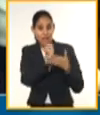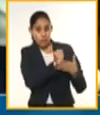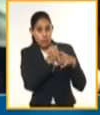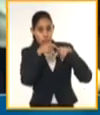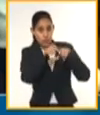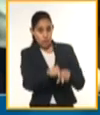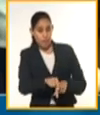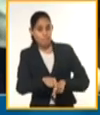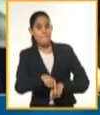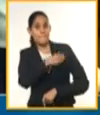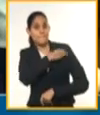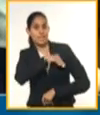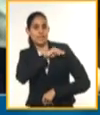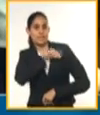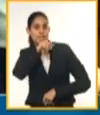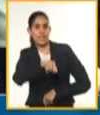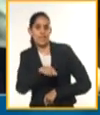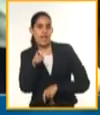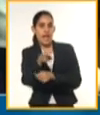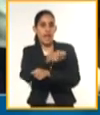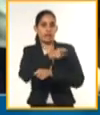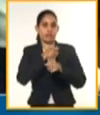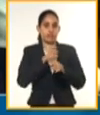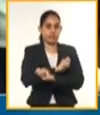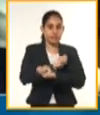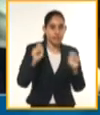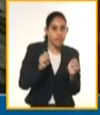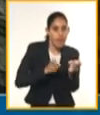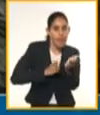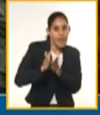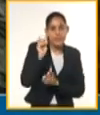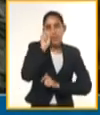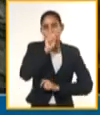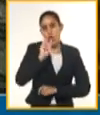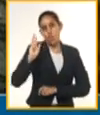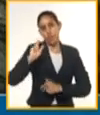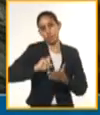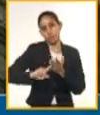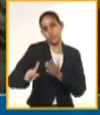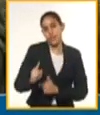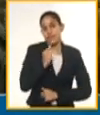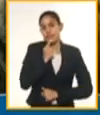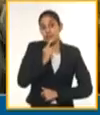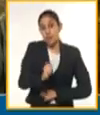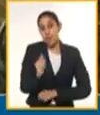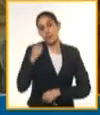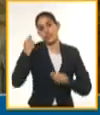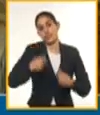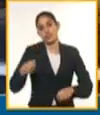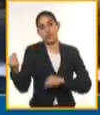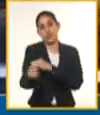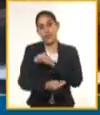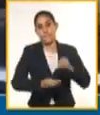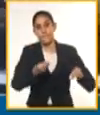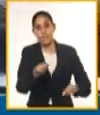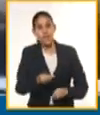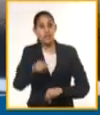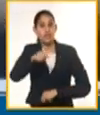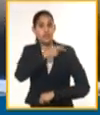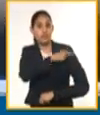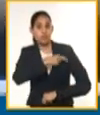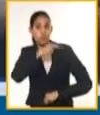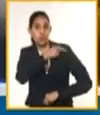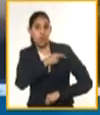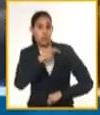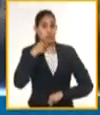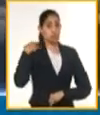guerra habría acabado en 2 semanas, le ha soltado Trump, para el que la actitud de Zelensky debe cambiar. Un Zelensky que ha abandonado la Casa